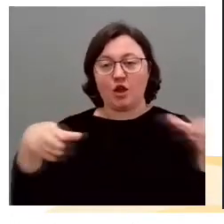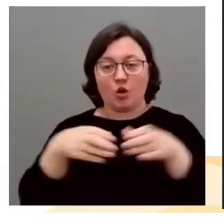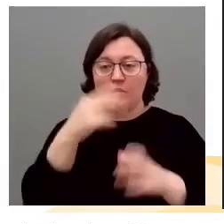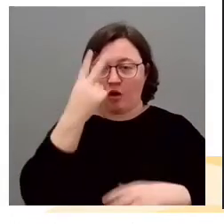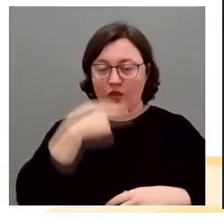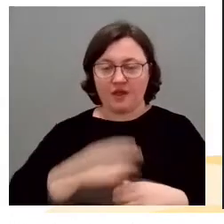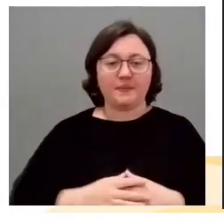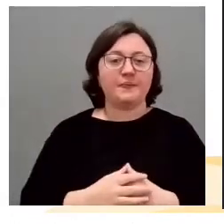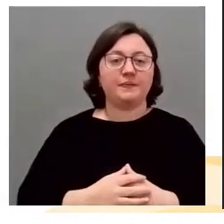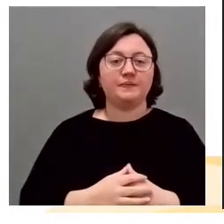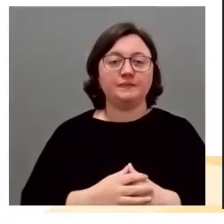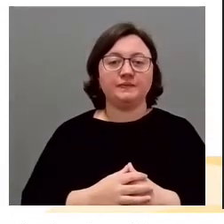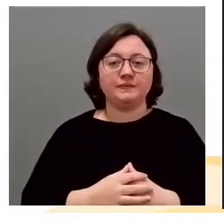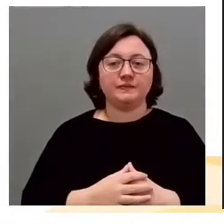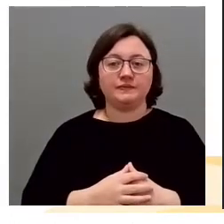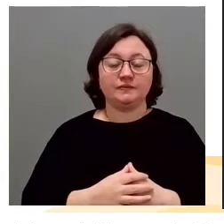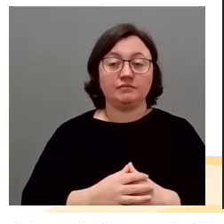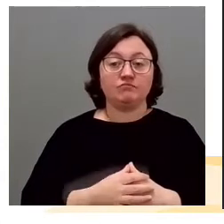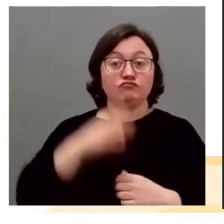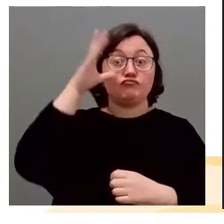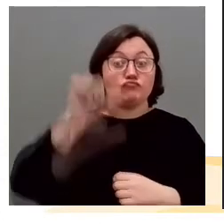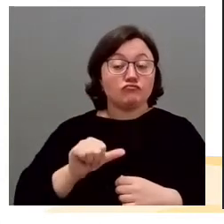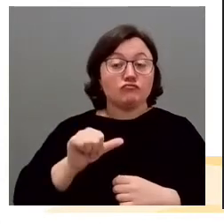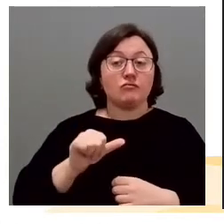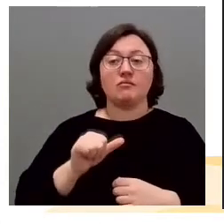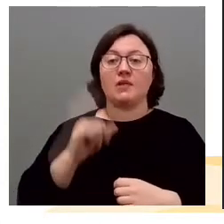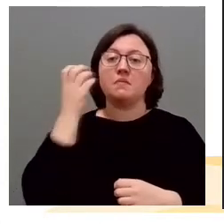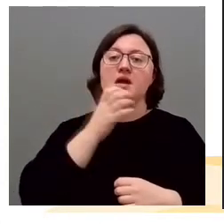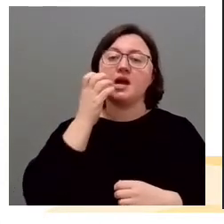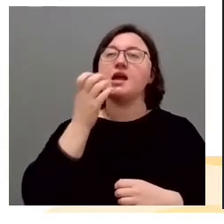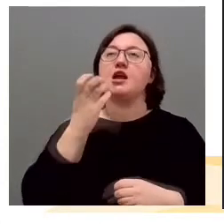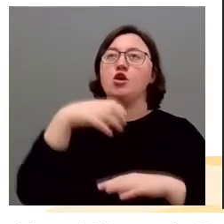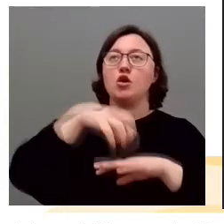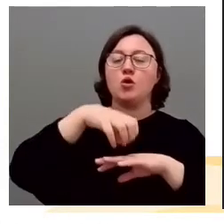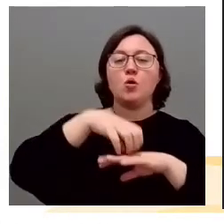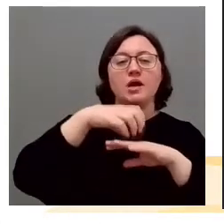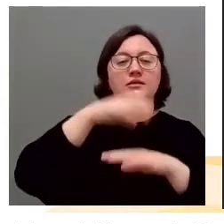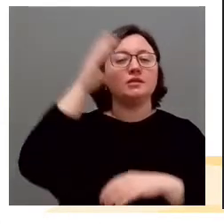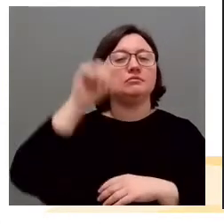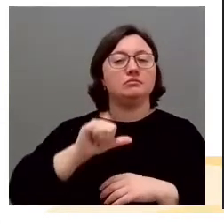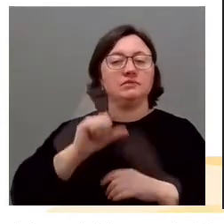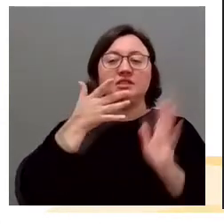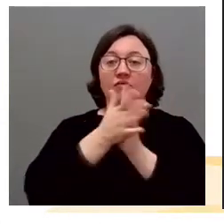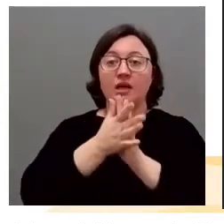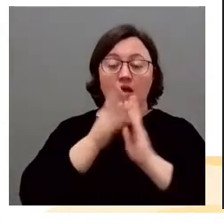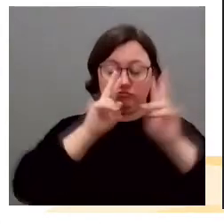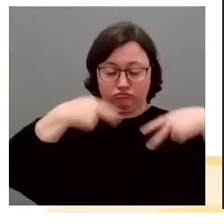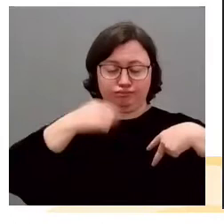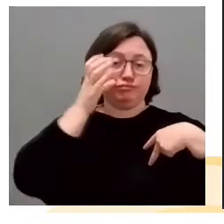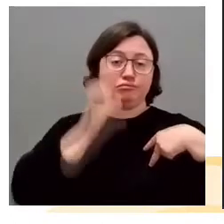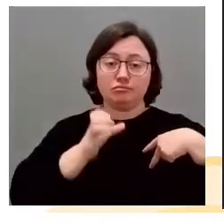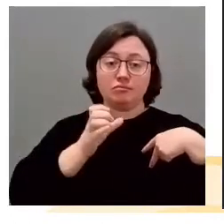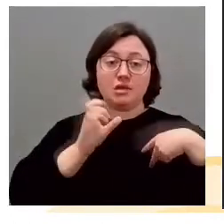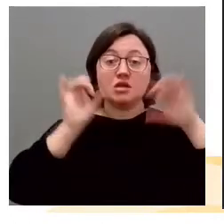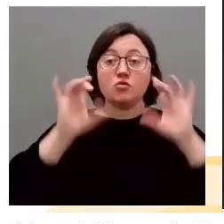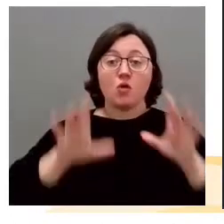11. Escuchar a Miguel, escuchar a Luis, es escucharnos a nosotros mismos.